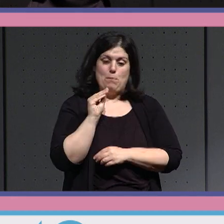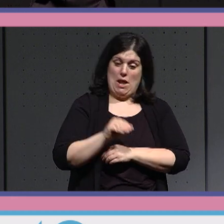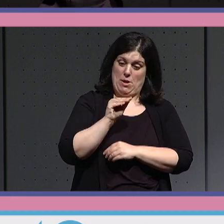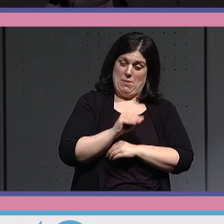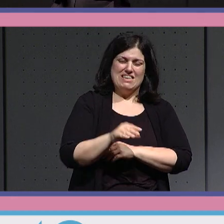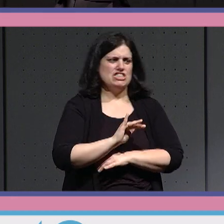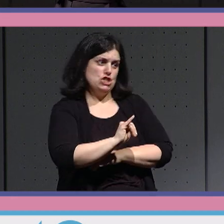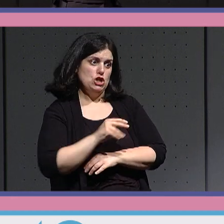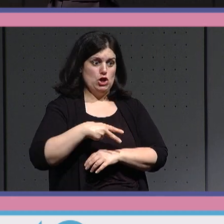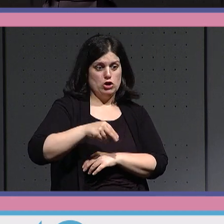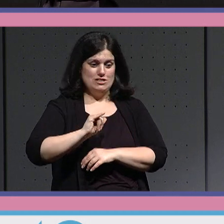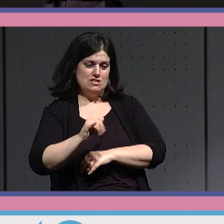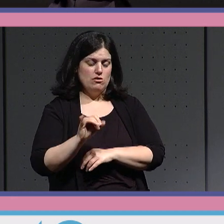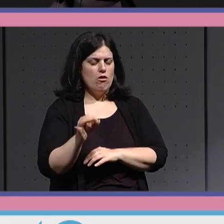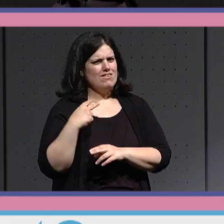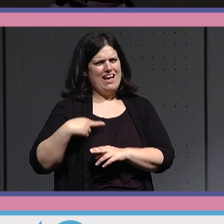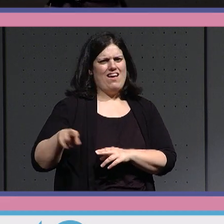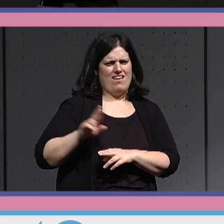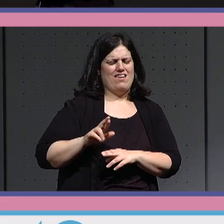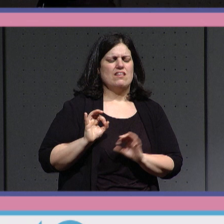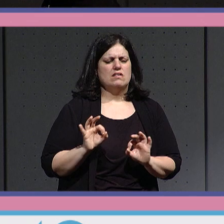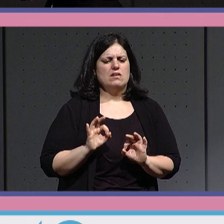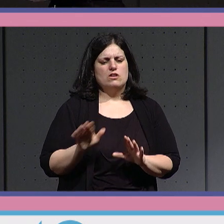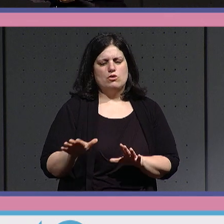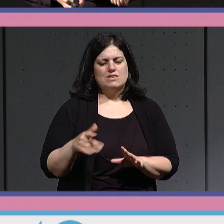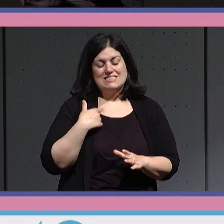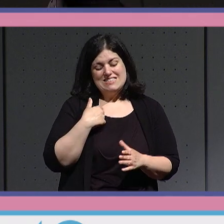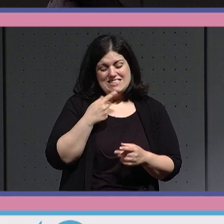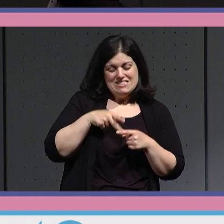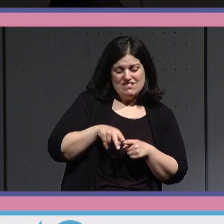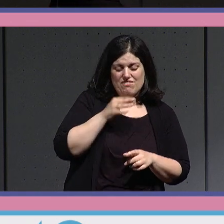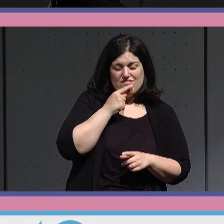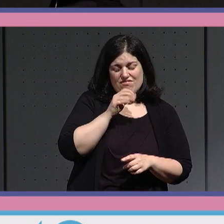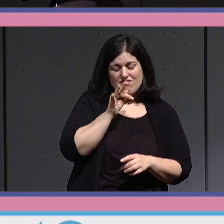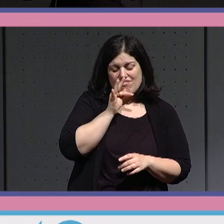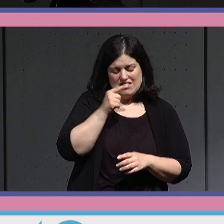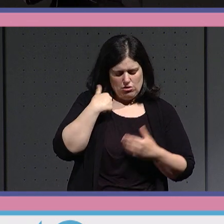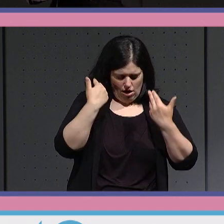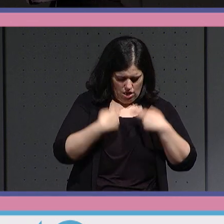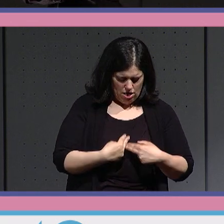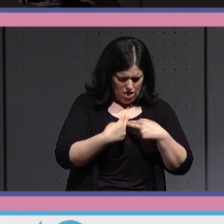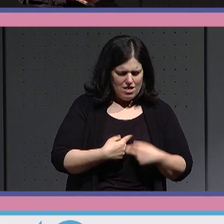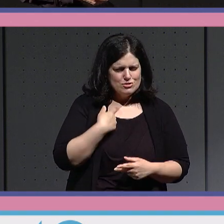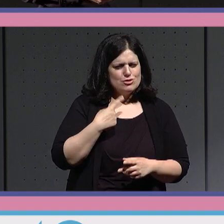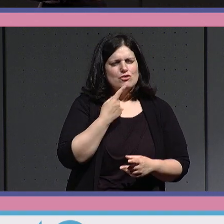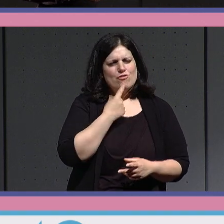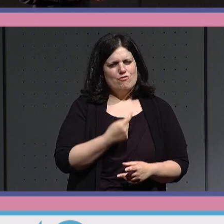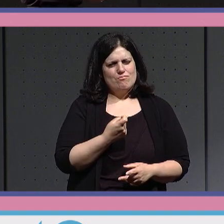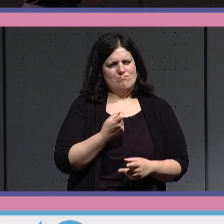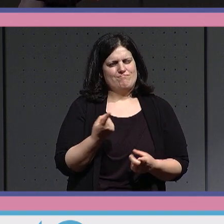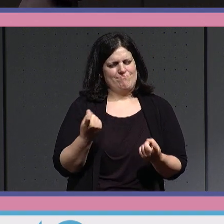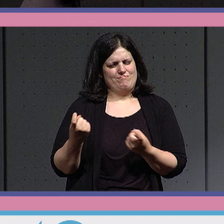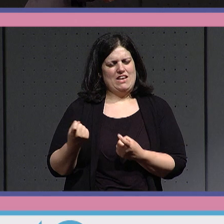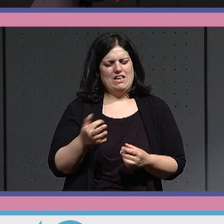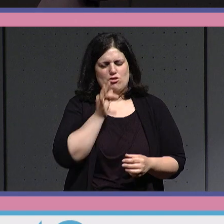veces limitaciones en los instrumentos de evaluación válidos. Aquí tenemos todavía que estar nosotros con nosotros mismos porque tenemos muy